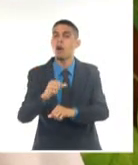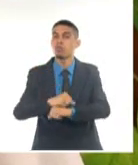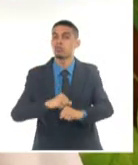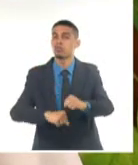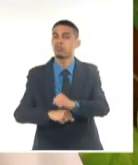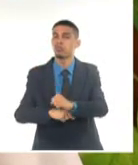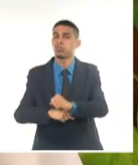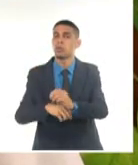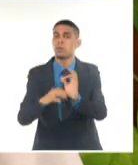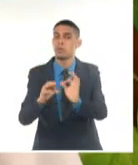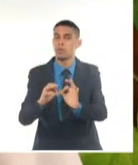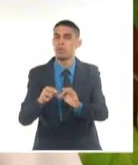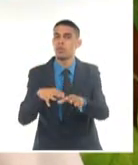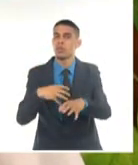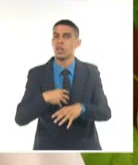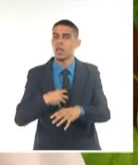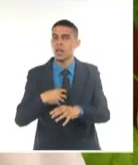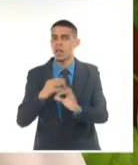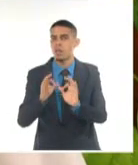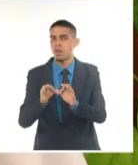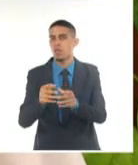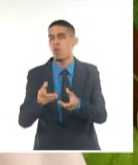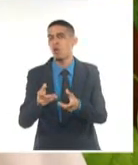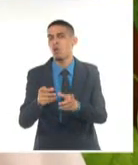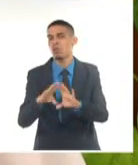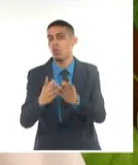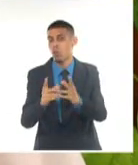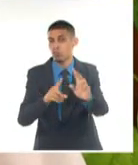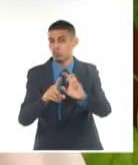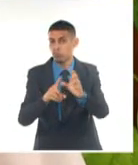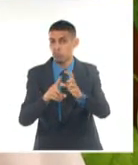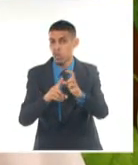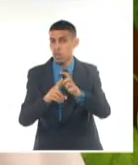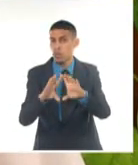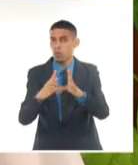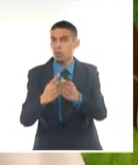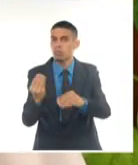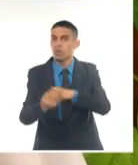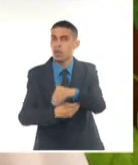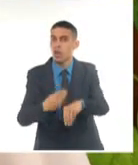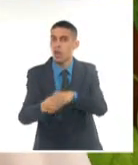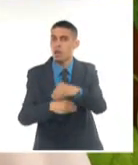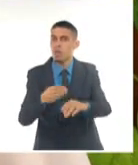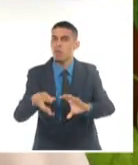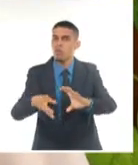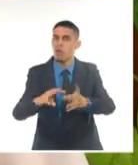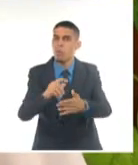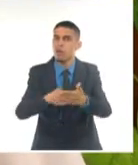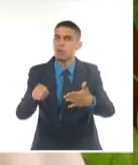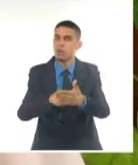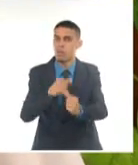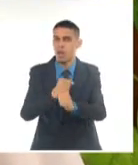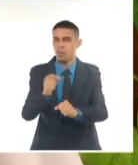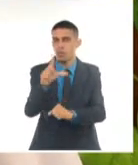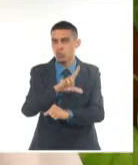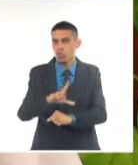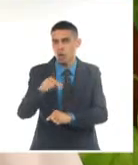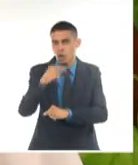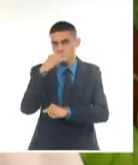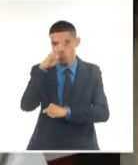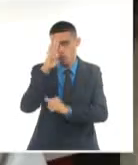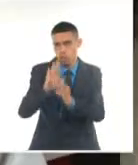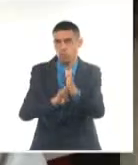tiene el movimiento sindical en la materialización del perfeccionamiento del modelo económico y social cubano de